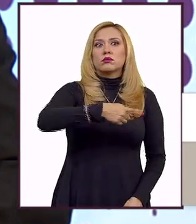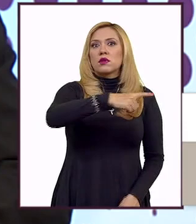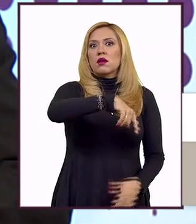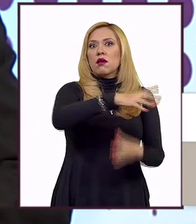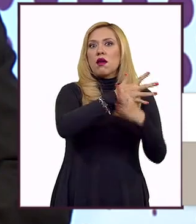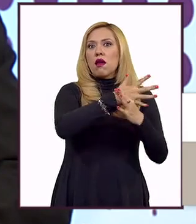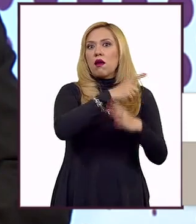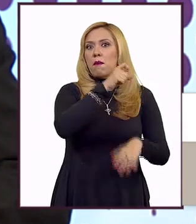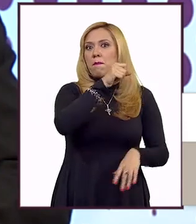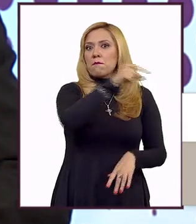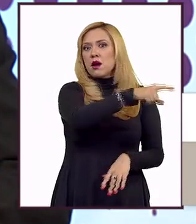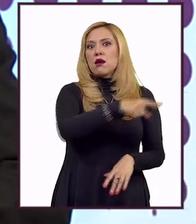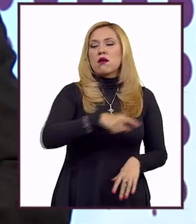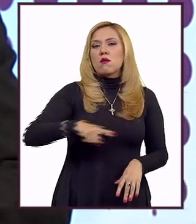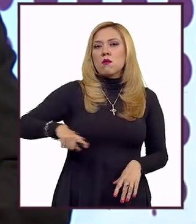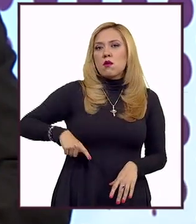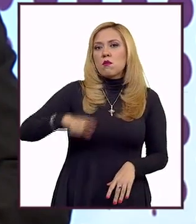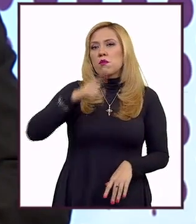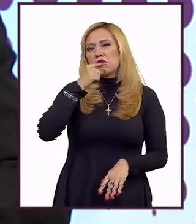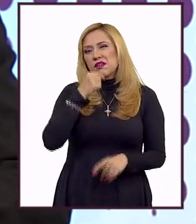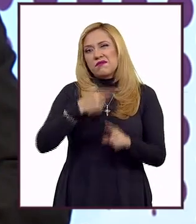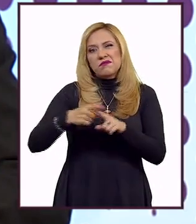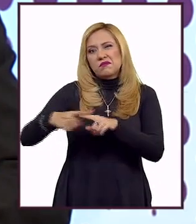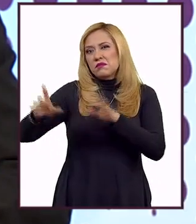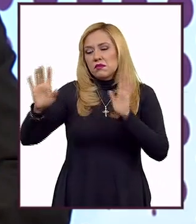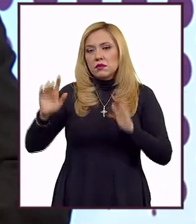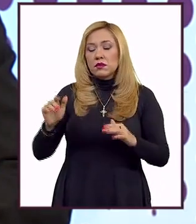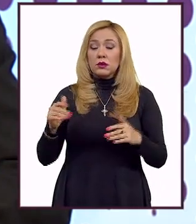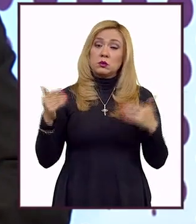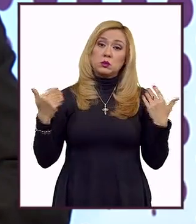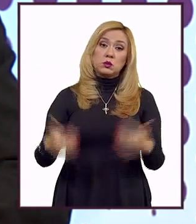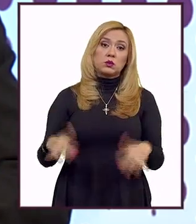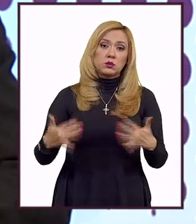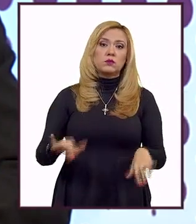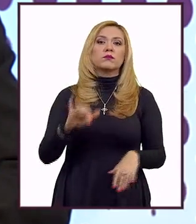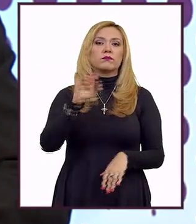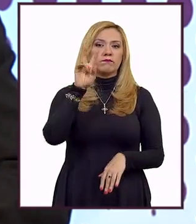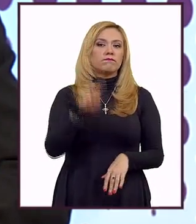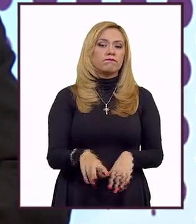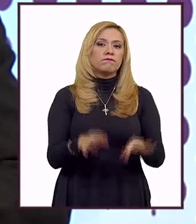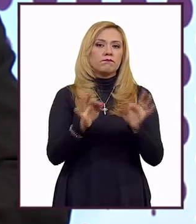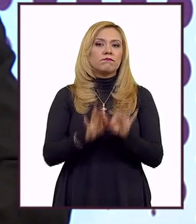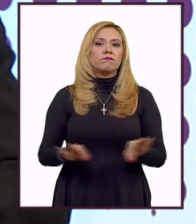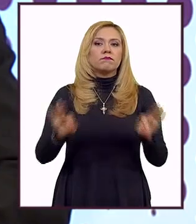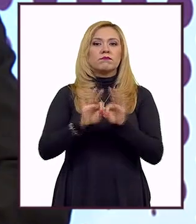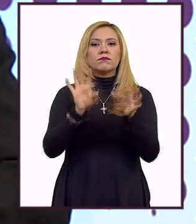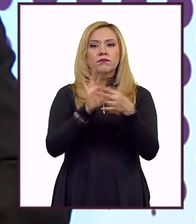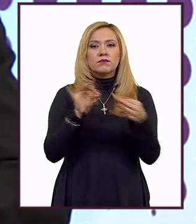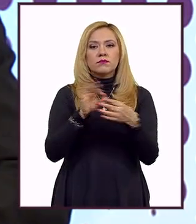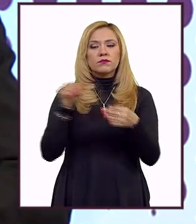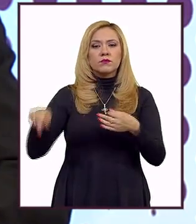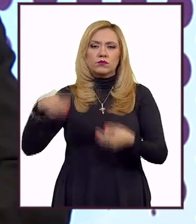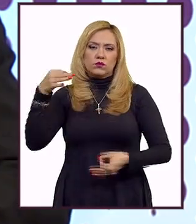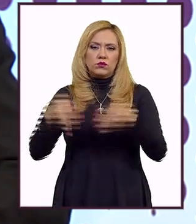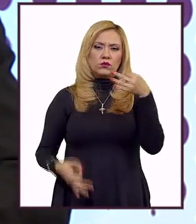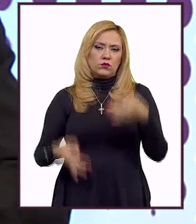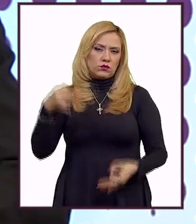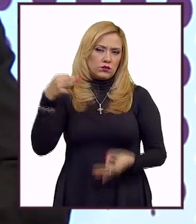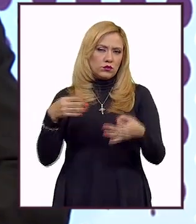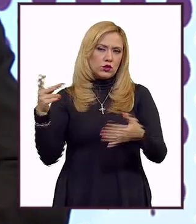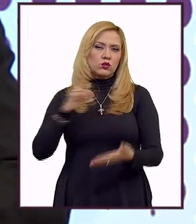más allá de una distinción meramente académica, tiene efectos prácticos muy importantes. La Corte ha desarrollado en